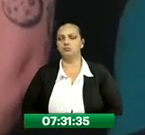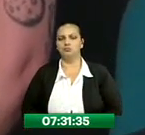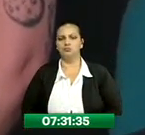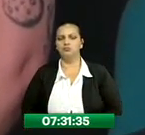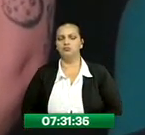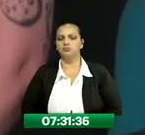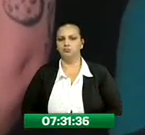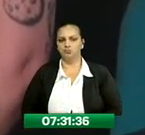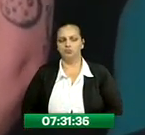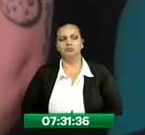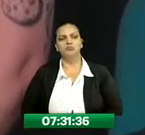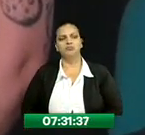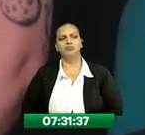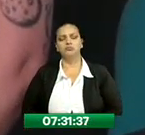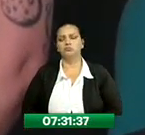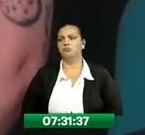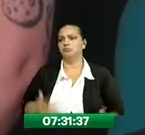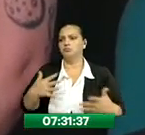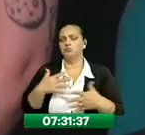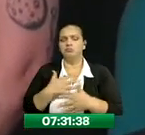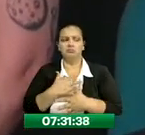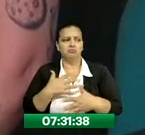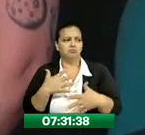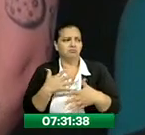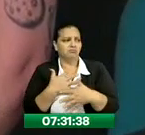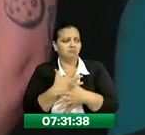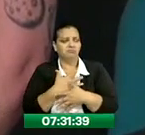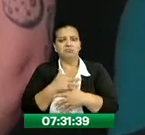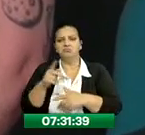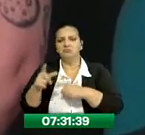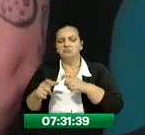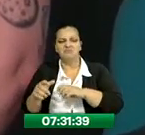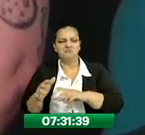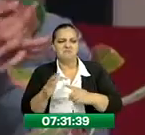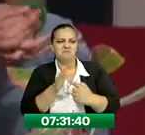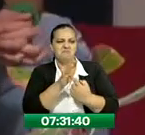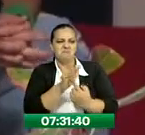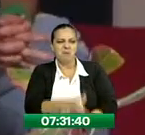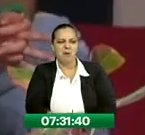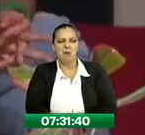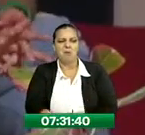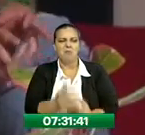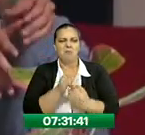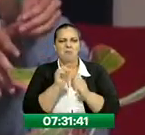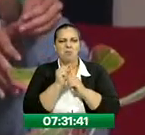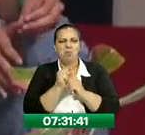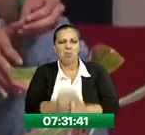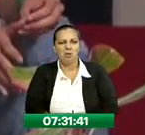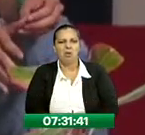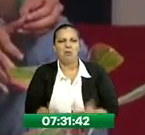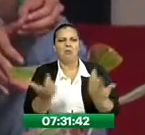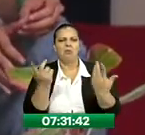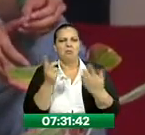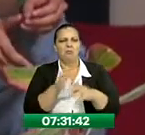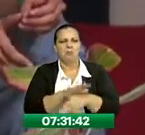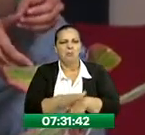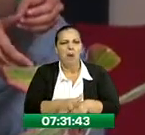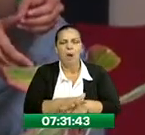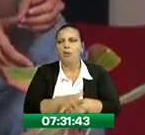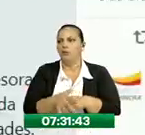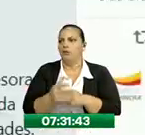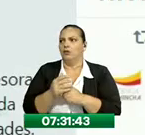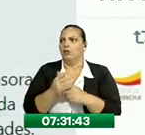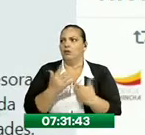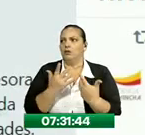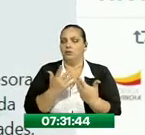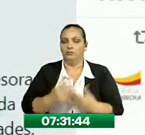conté a nadie, le conté a mis amigas, pero les dije que por favor no le contaran a la maestra y no le contaran a mi mamá. Sobre la experiencia de Caterine con un agente